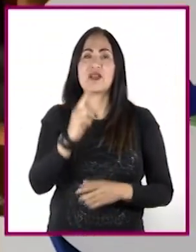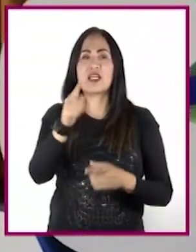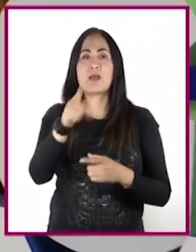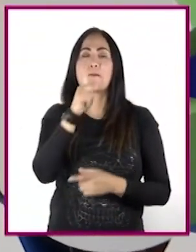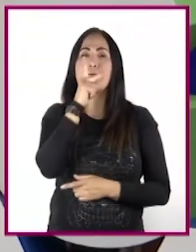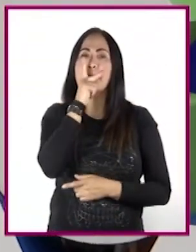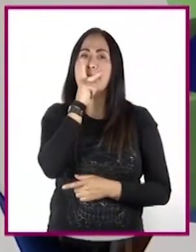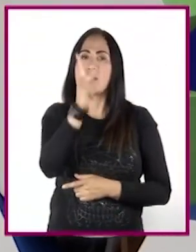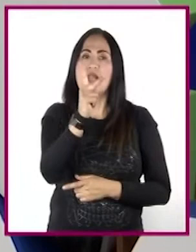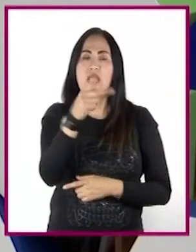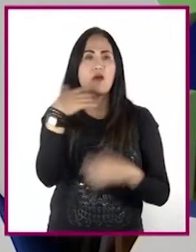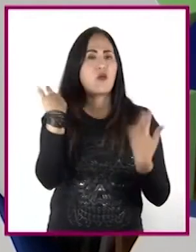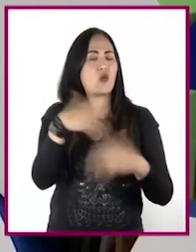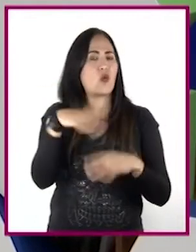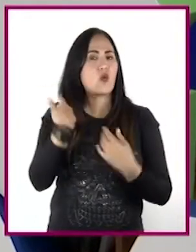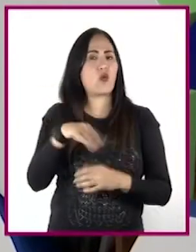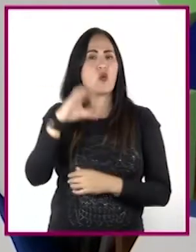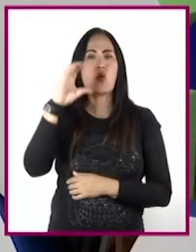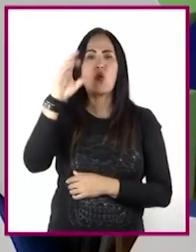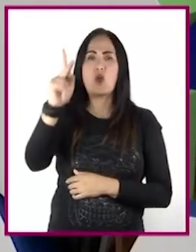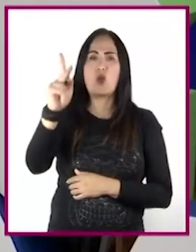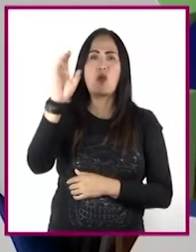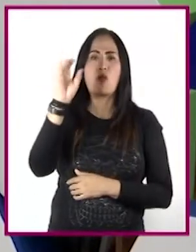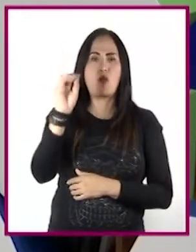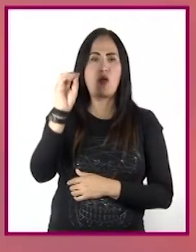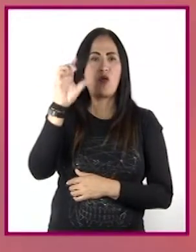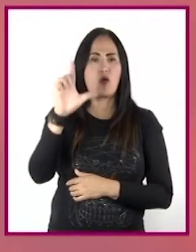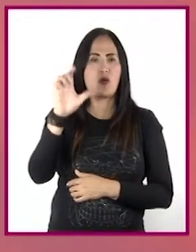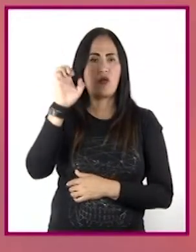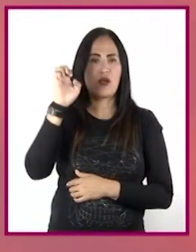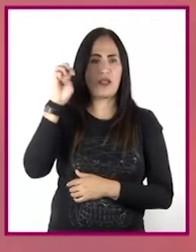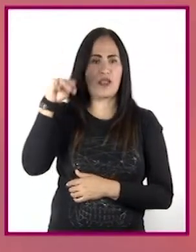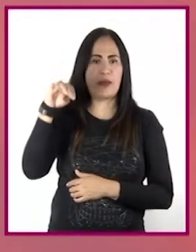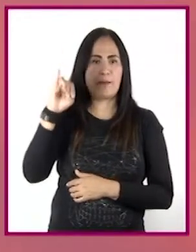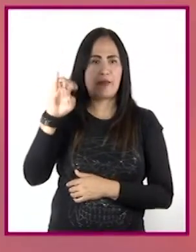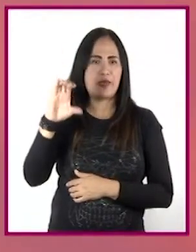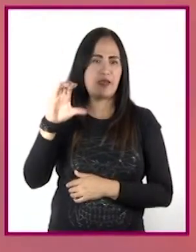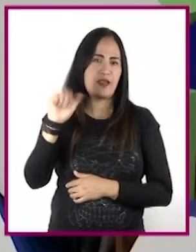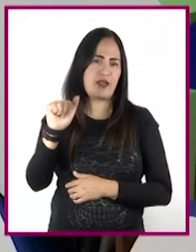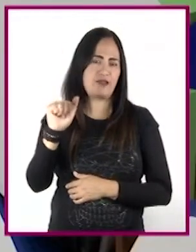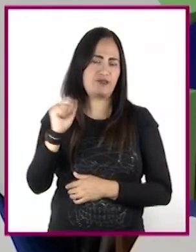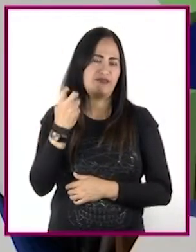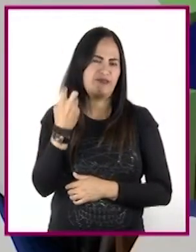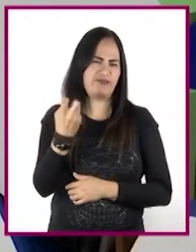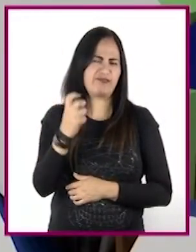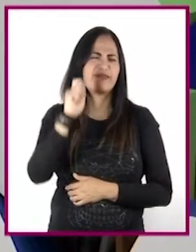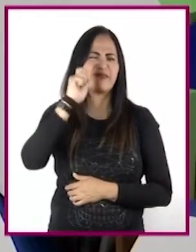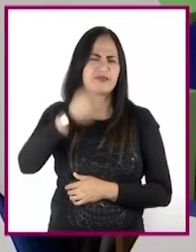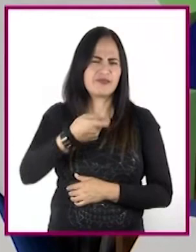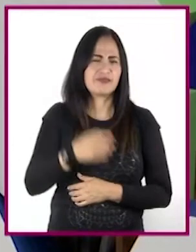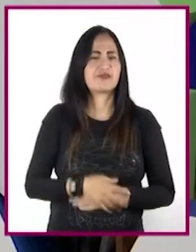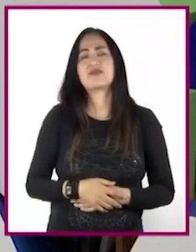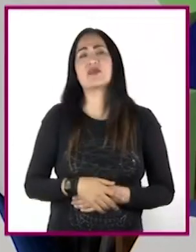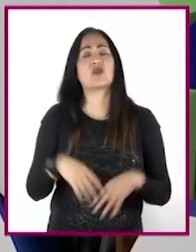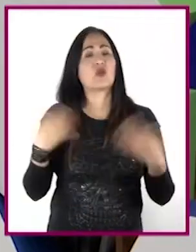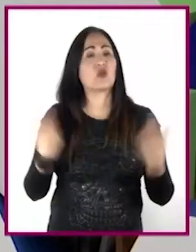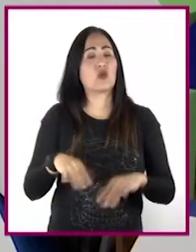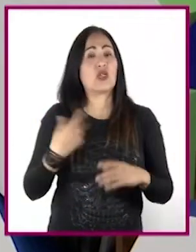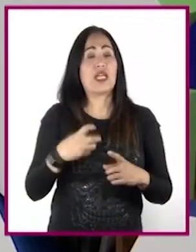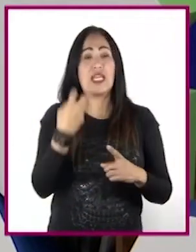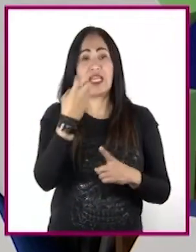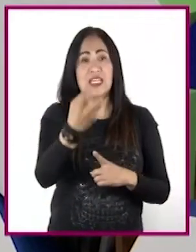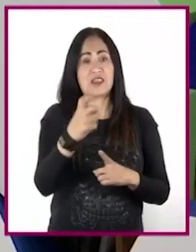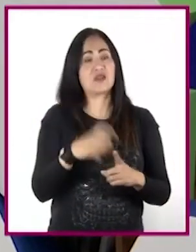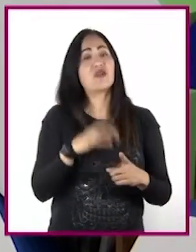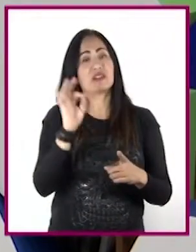palabra muy reveladora, polémica. Los temas que se prestan a ser polémicos son los más apropiados